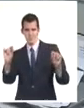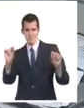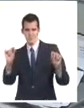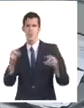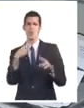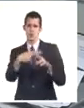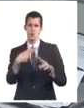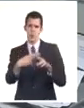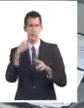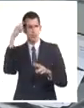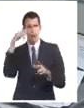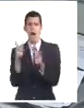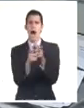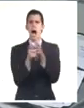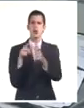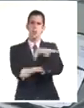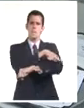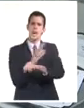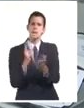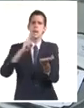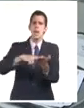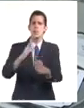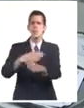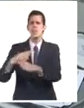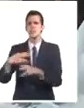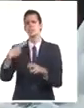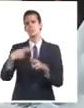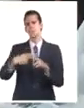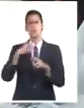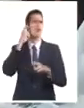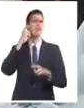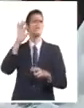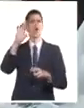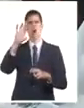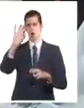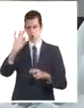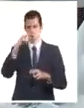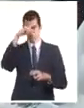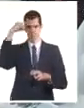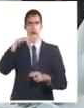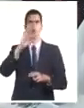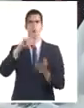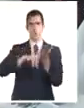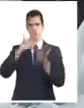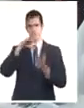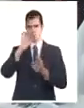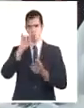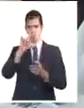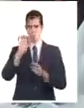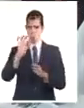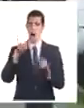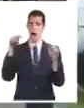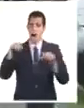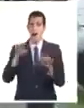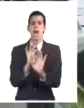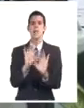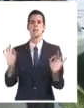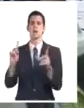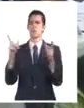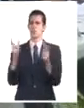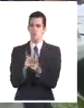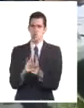Paulo participarán también en el Encuentro Internacional de Solidaridad con Cuba, organizado por el Instituto